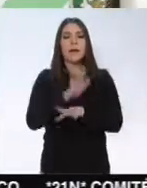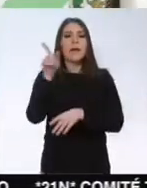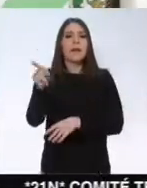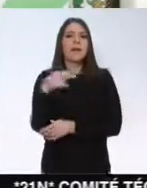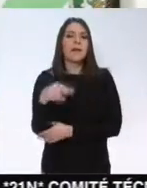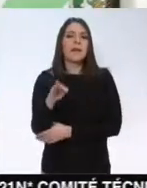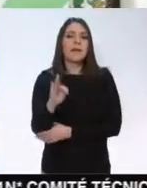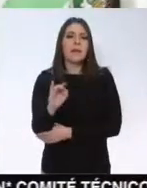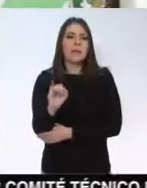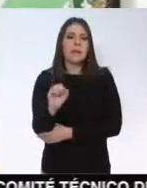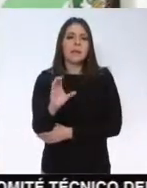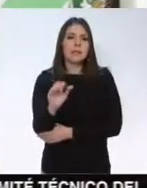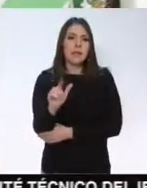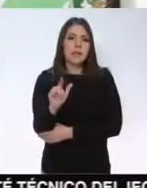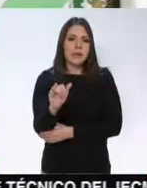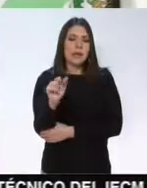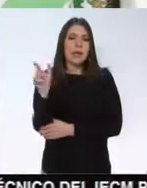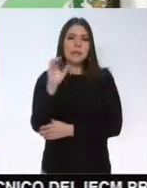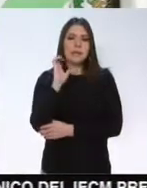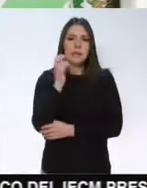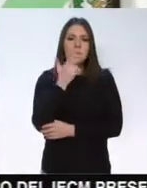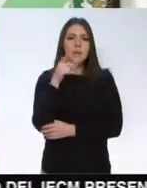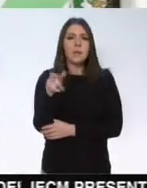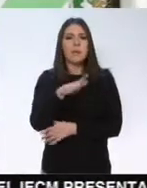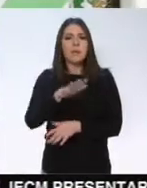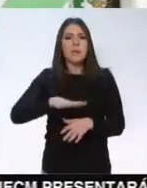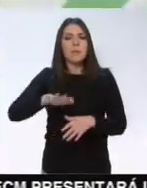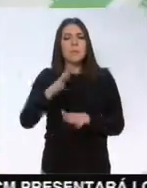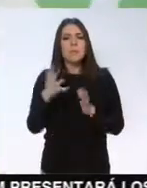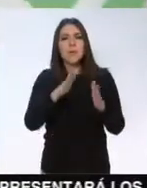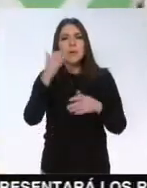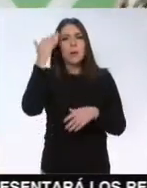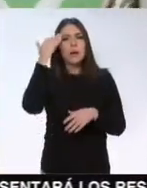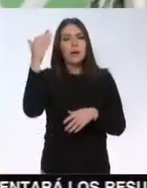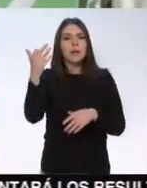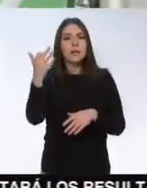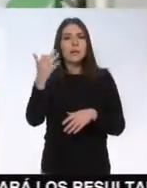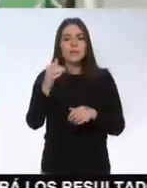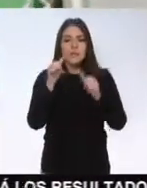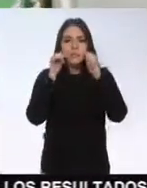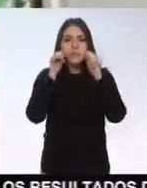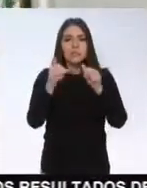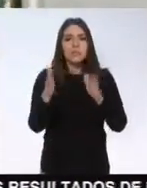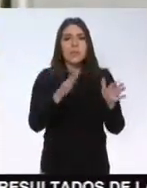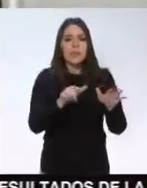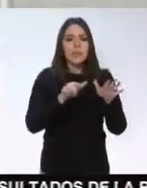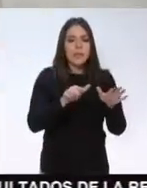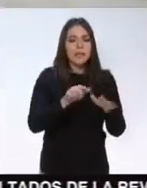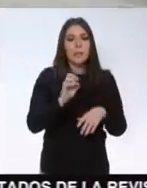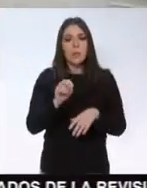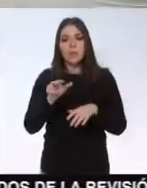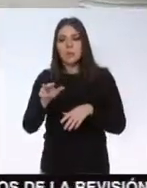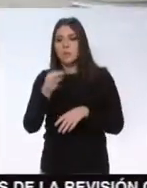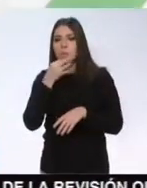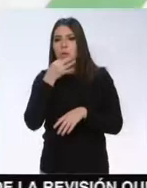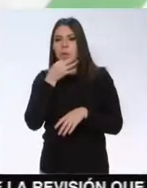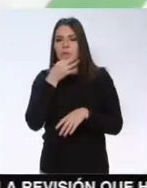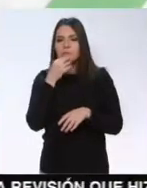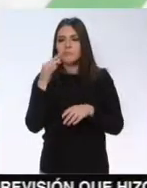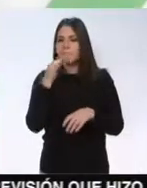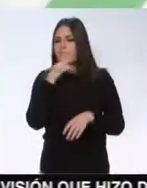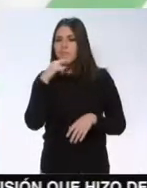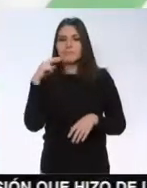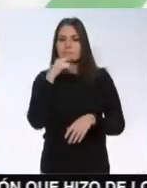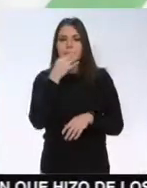Chihuahua tiene un tiempo de atención promedio de 17, 18 minutos. A eso queremos llegar y ella nos